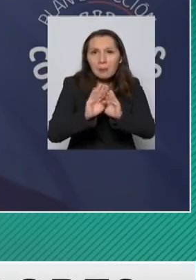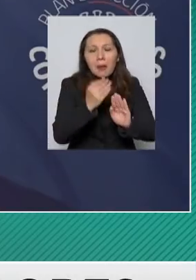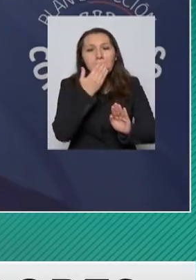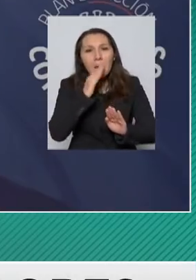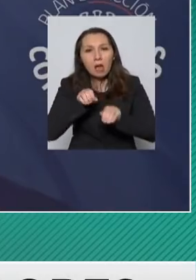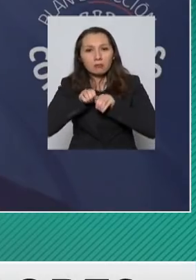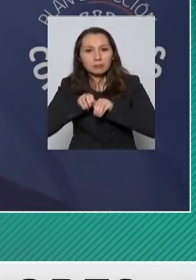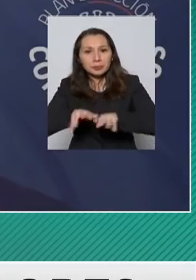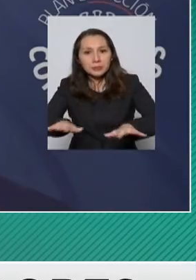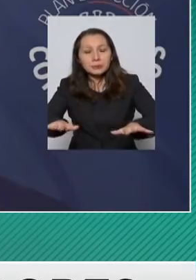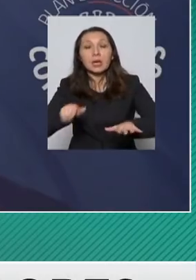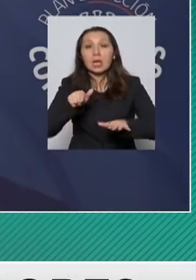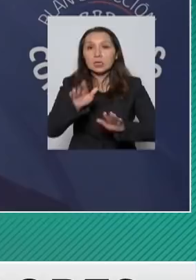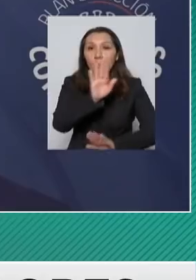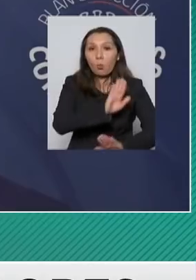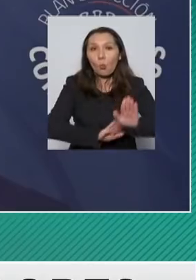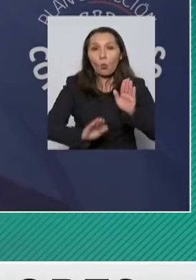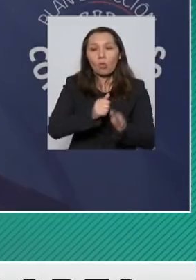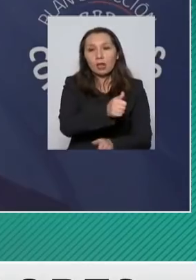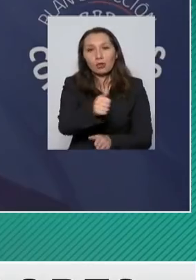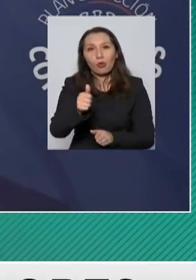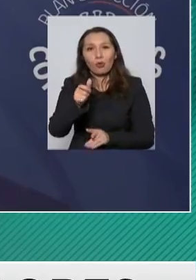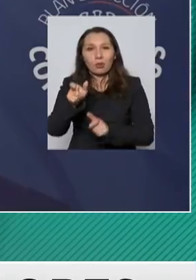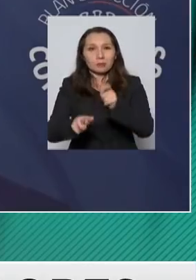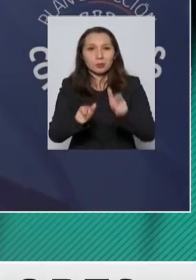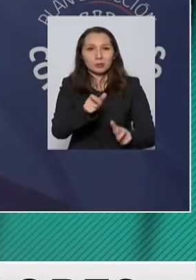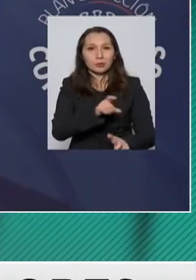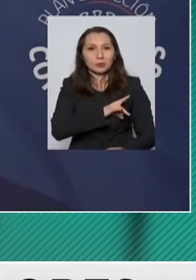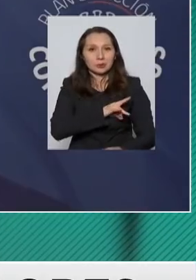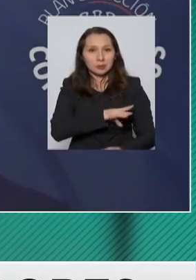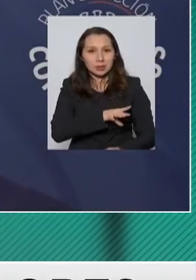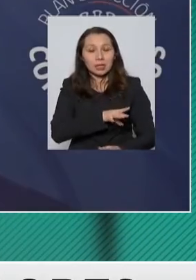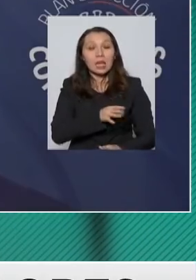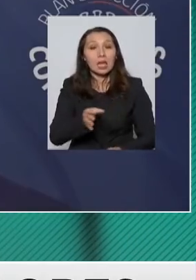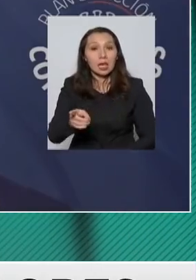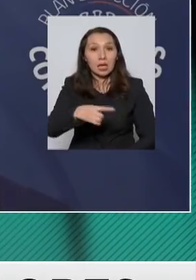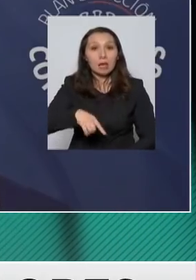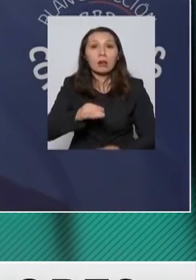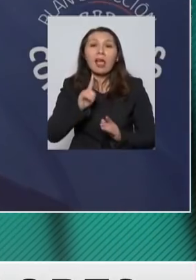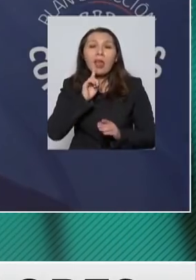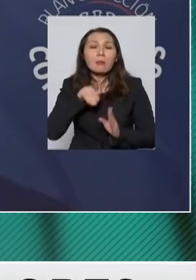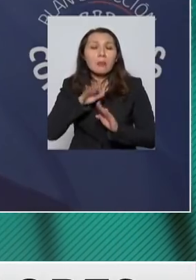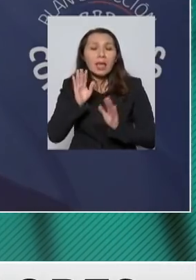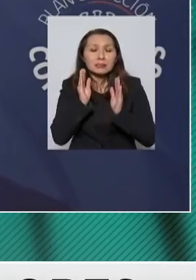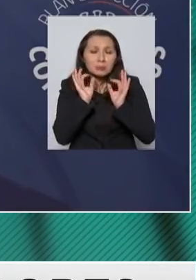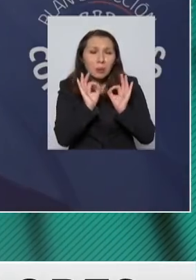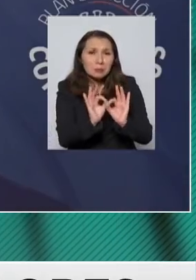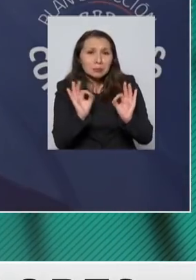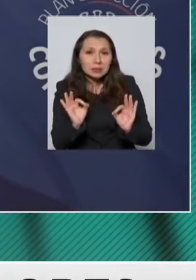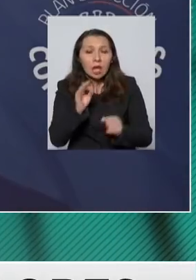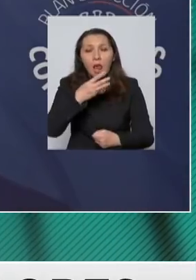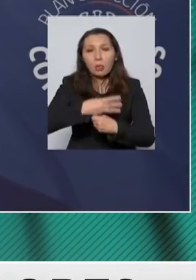pandemia y cuidar a todos nuestros ciudadanos, especialmente a los adultos mayores.